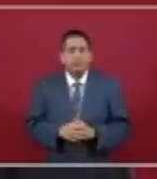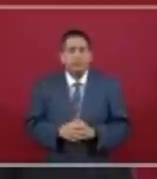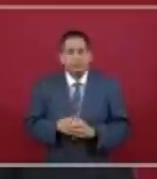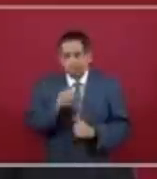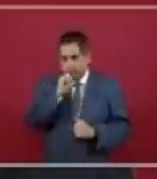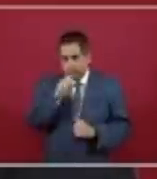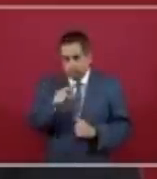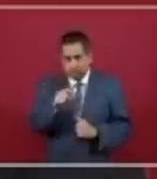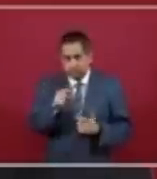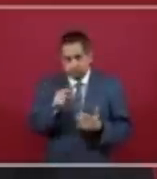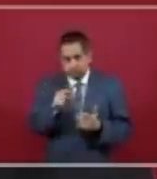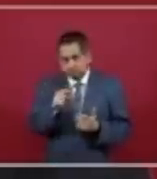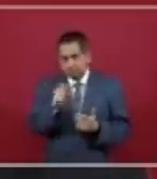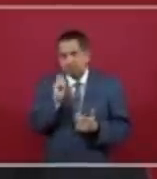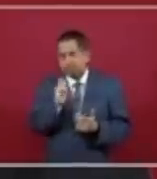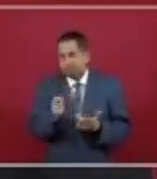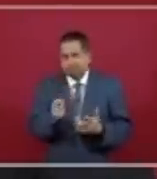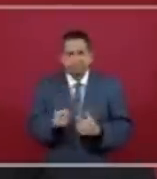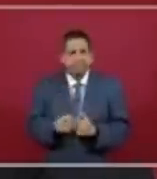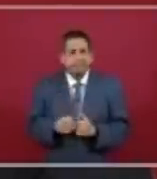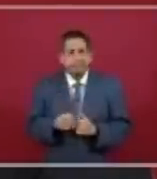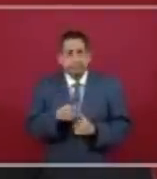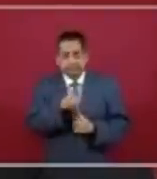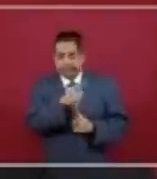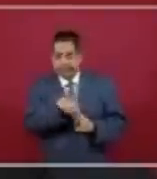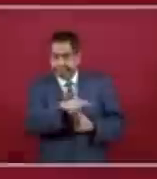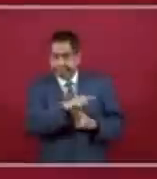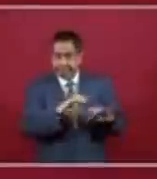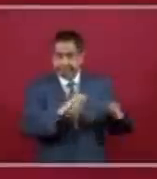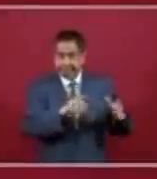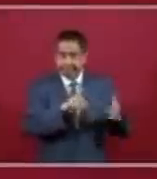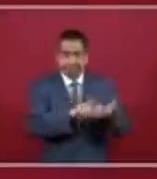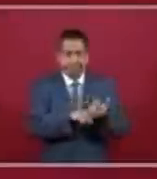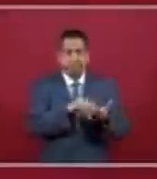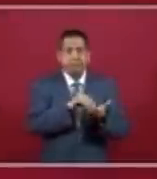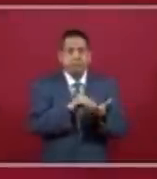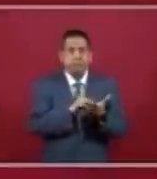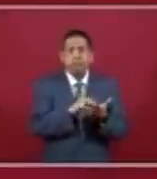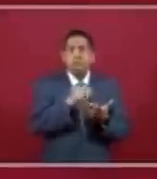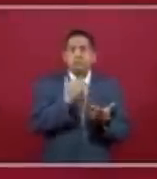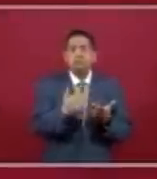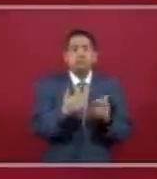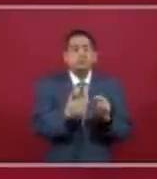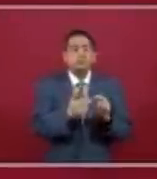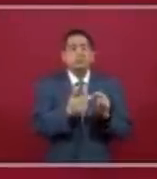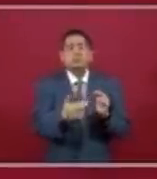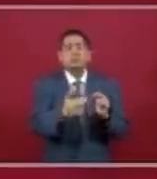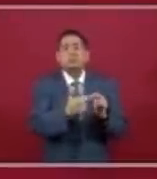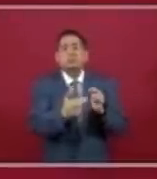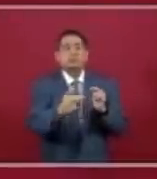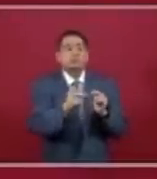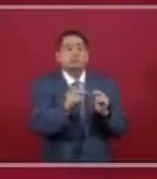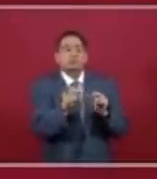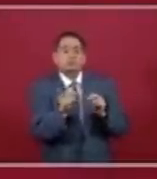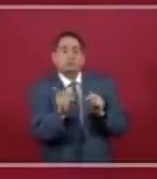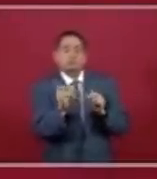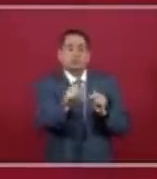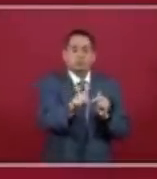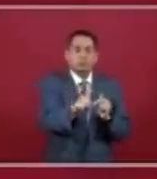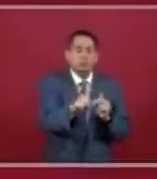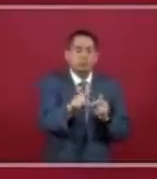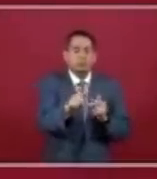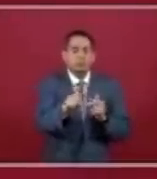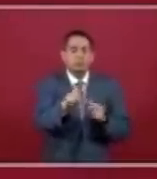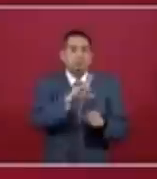al final de cuentas, ellos mantenían relaciones con